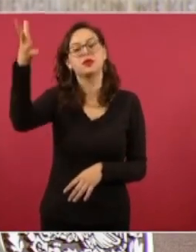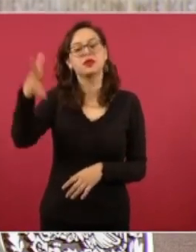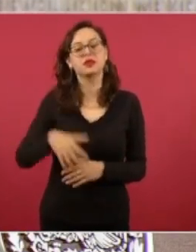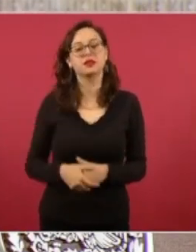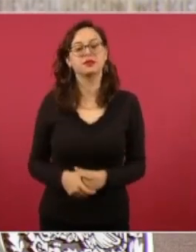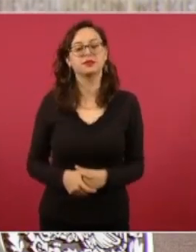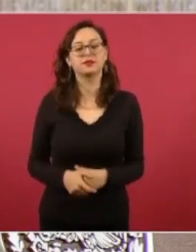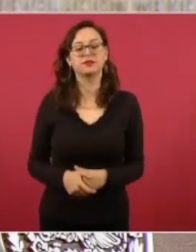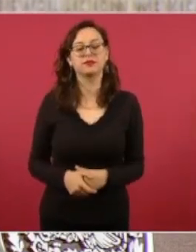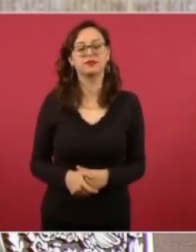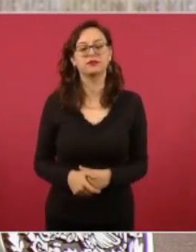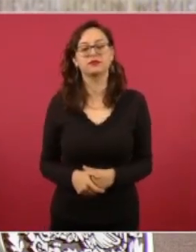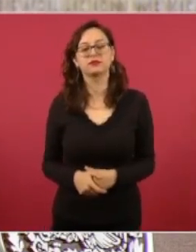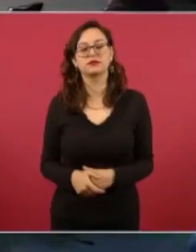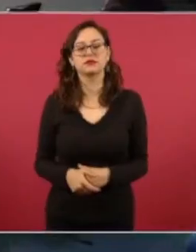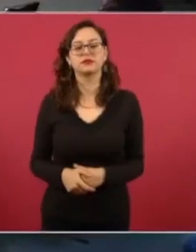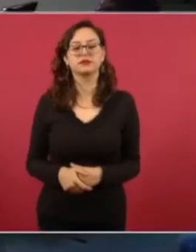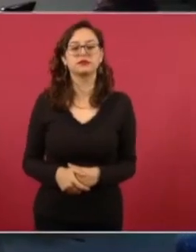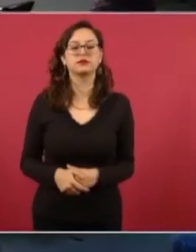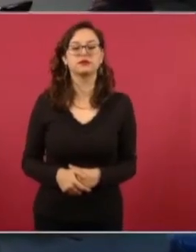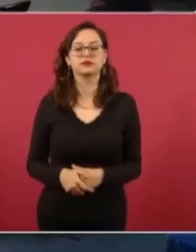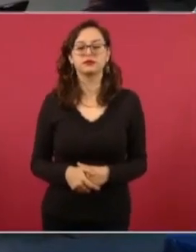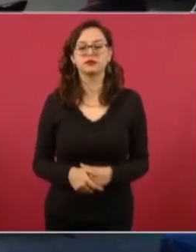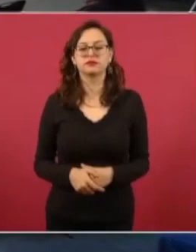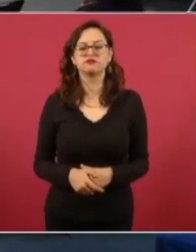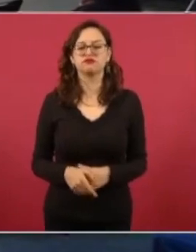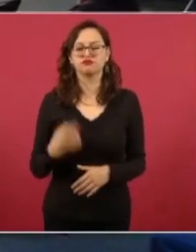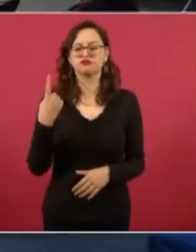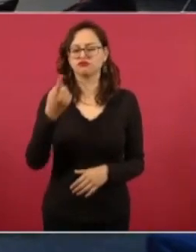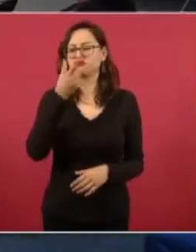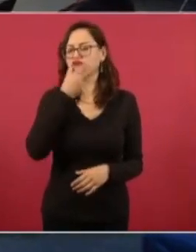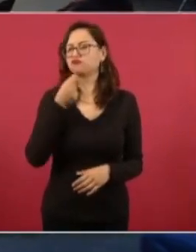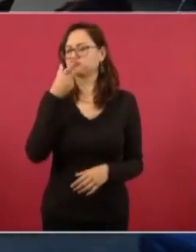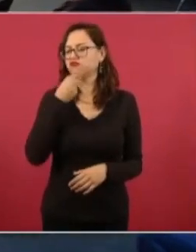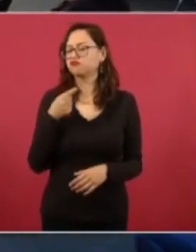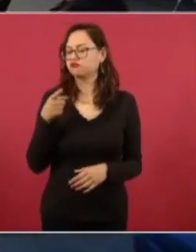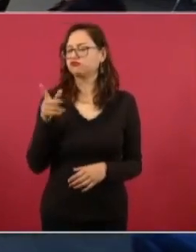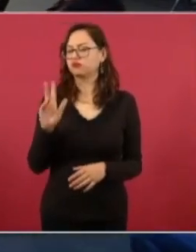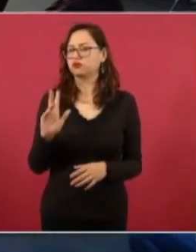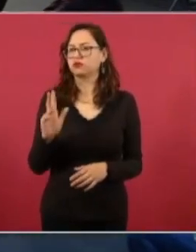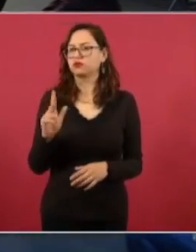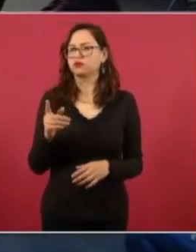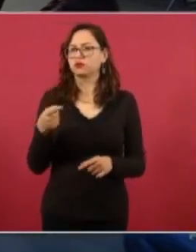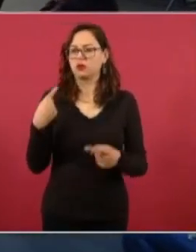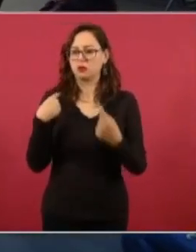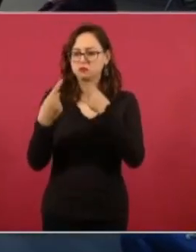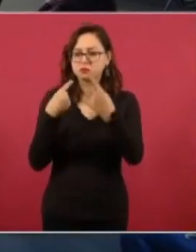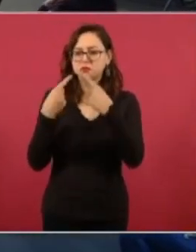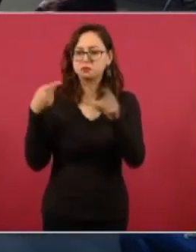¿Eh? Ese ya lo mencioné aquí, es bueno, pero hay otros.